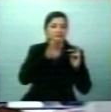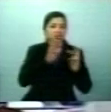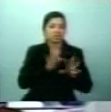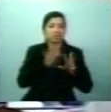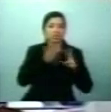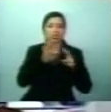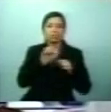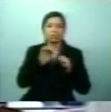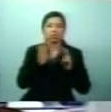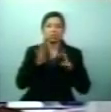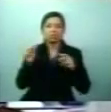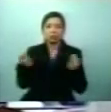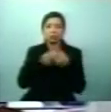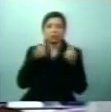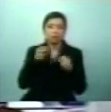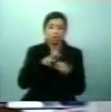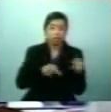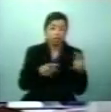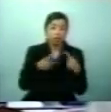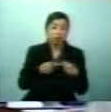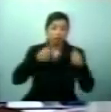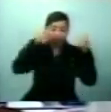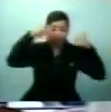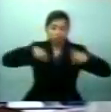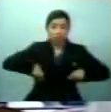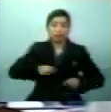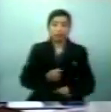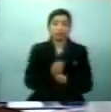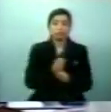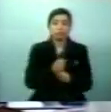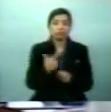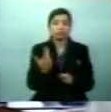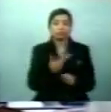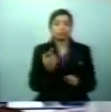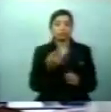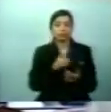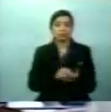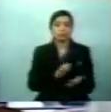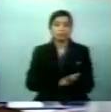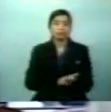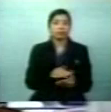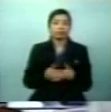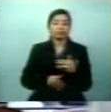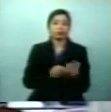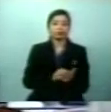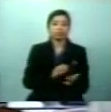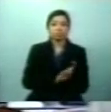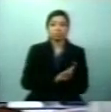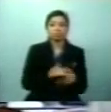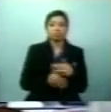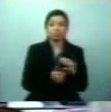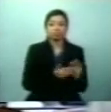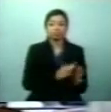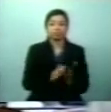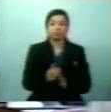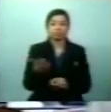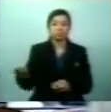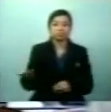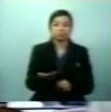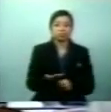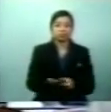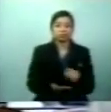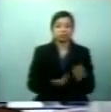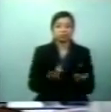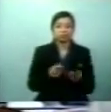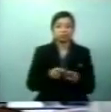la ratificación del acuerdo de asociación, no solo estaríamos consolidando permanentemente las preferencias del SGP